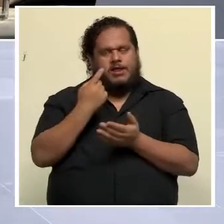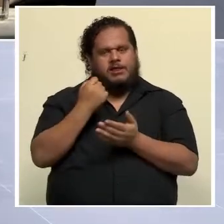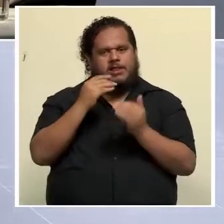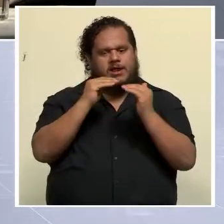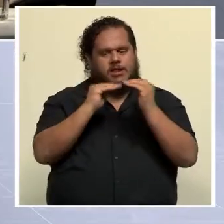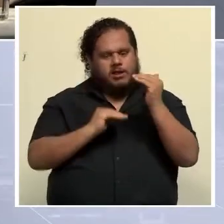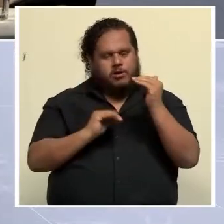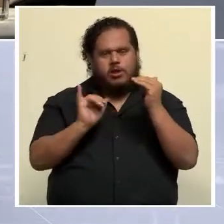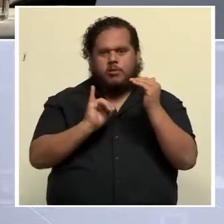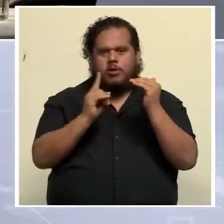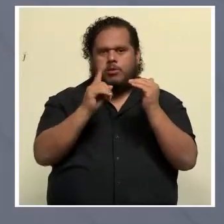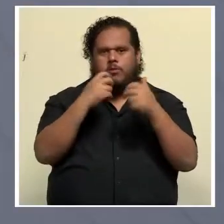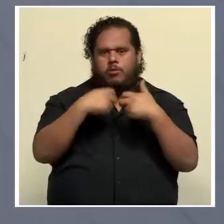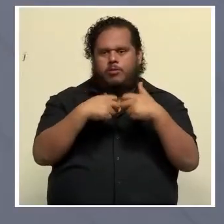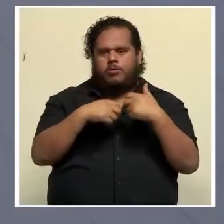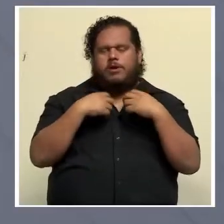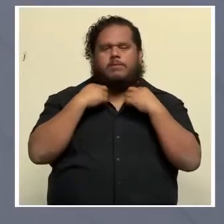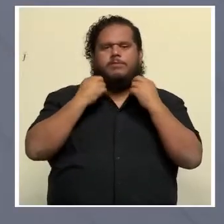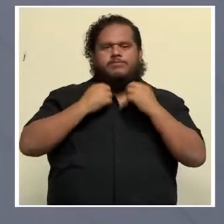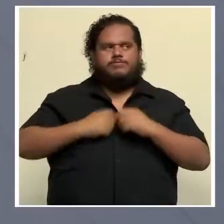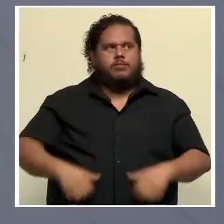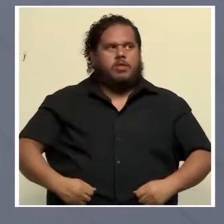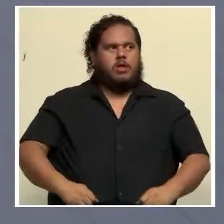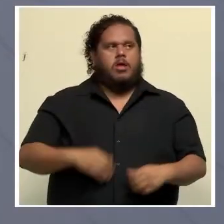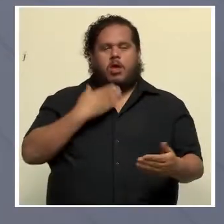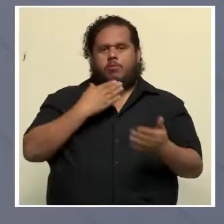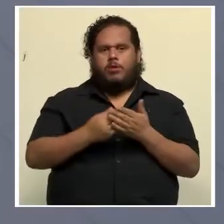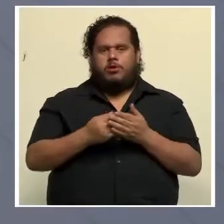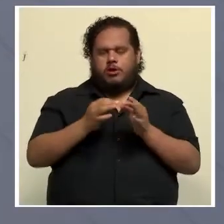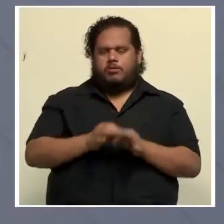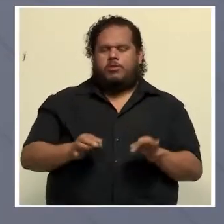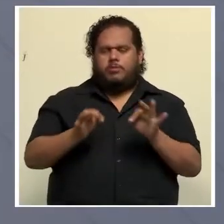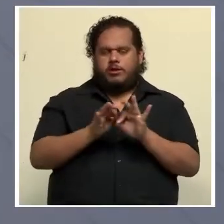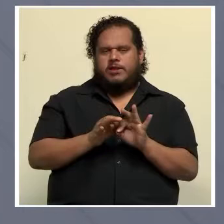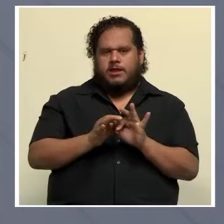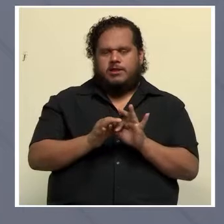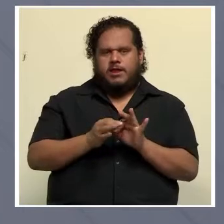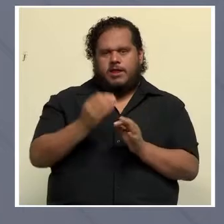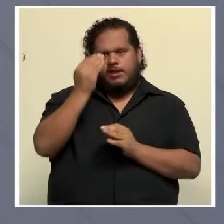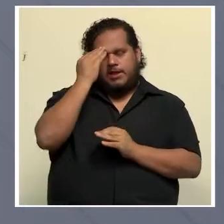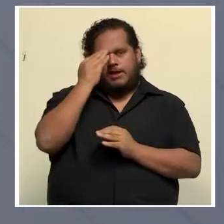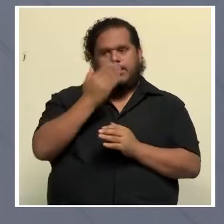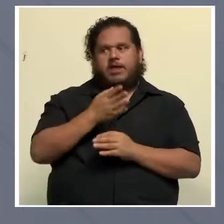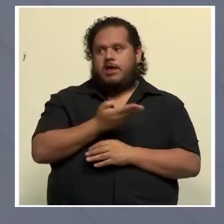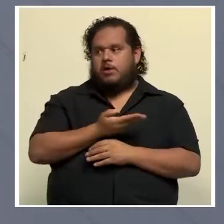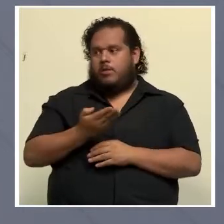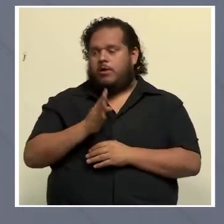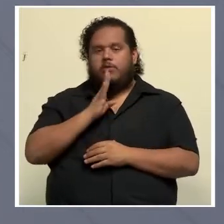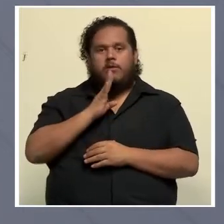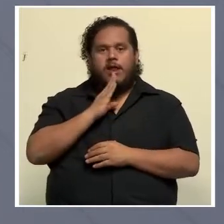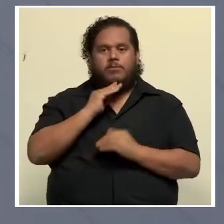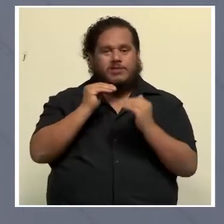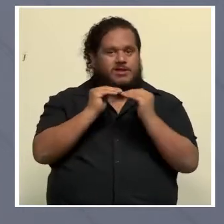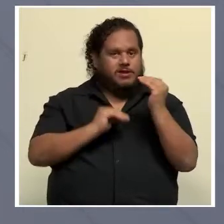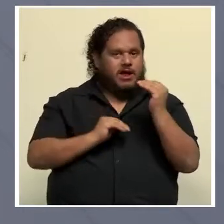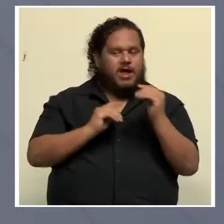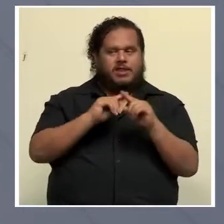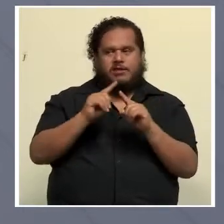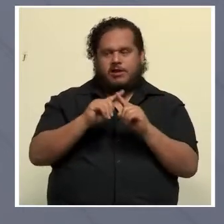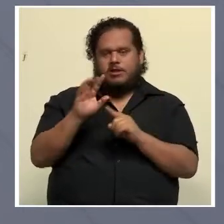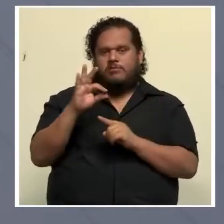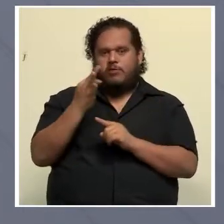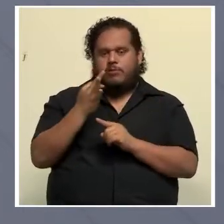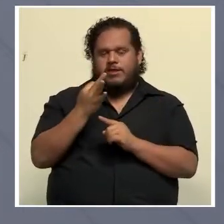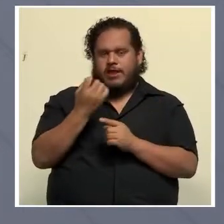un problema, Andrés? Sí. Bueno, es muy importante tener presente que cuando hablamos de desigualdad hay diversas formas de entenderlo